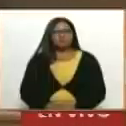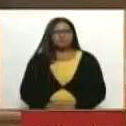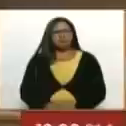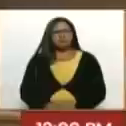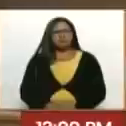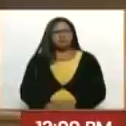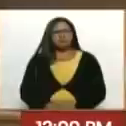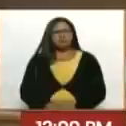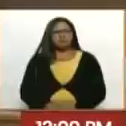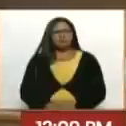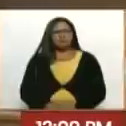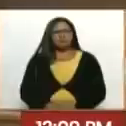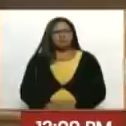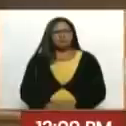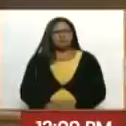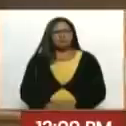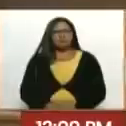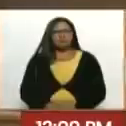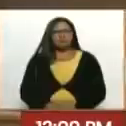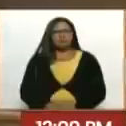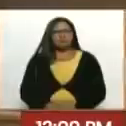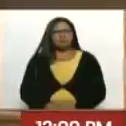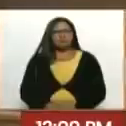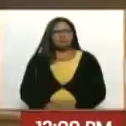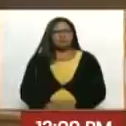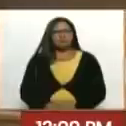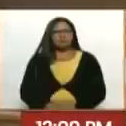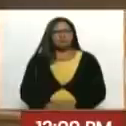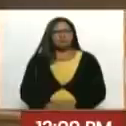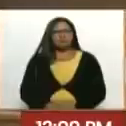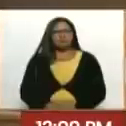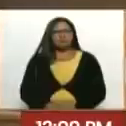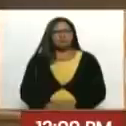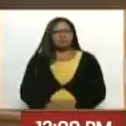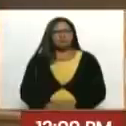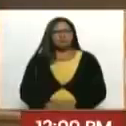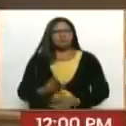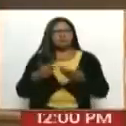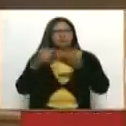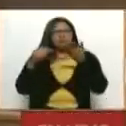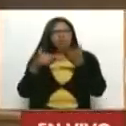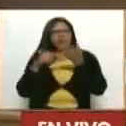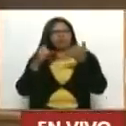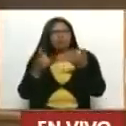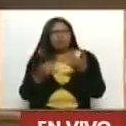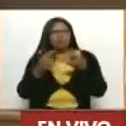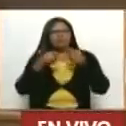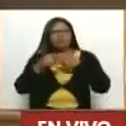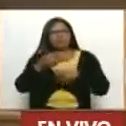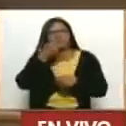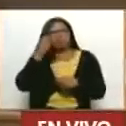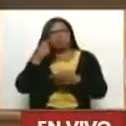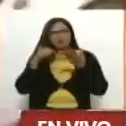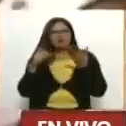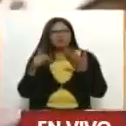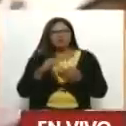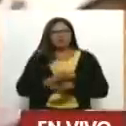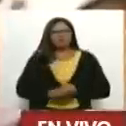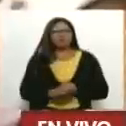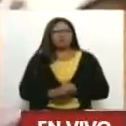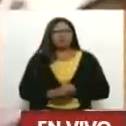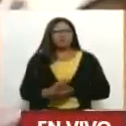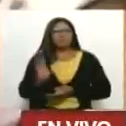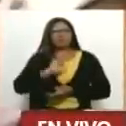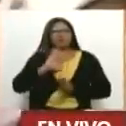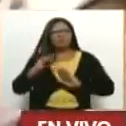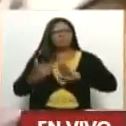terrorismo, la legitimación de capitales y tráfico ilícito de sustancias psicotrópicas y estupefacientes, tienen